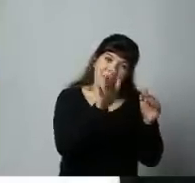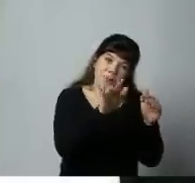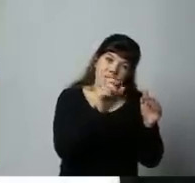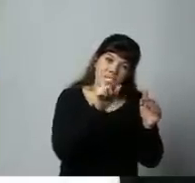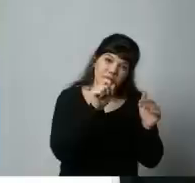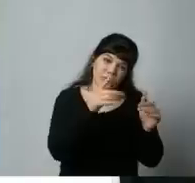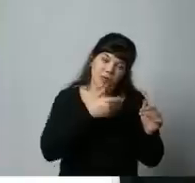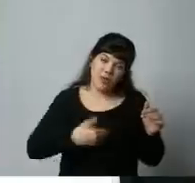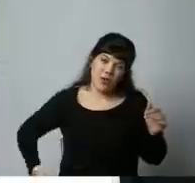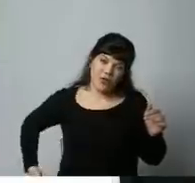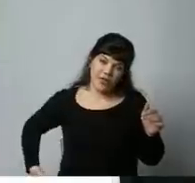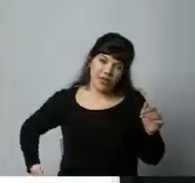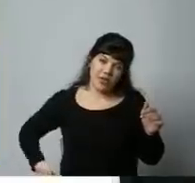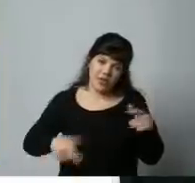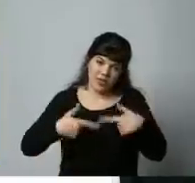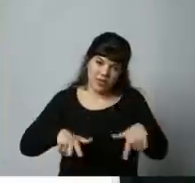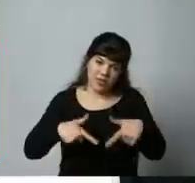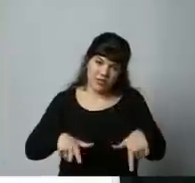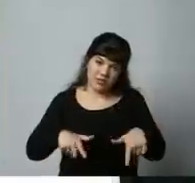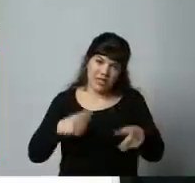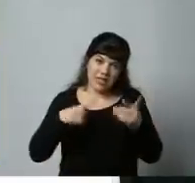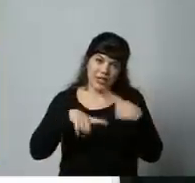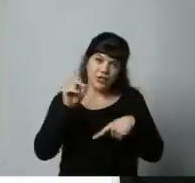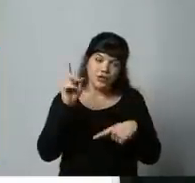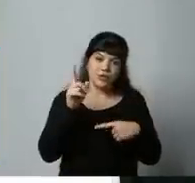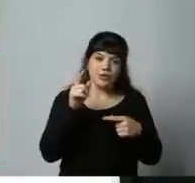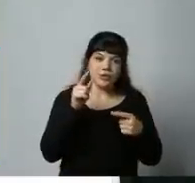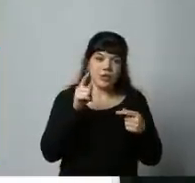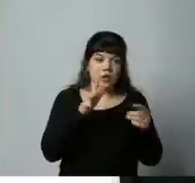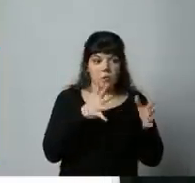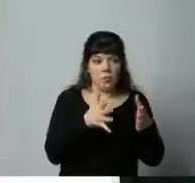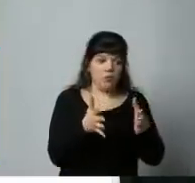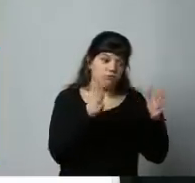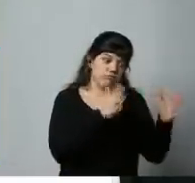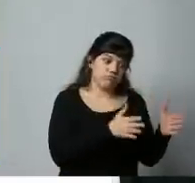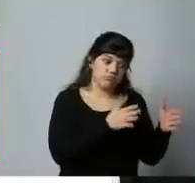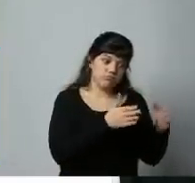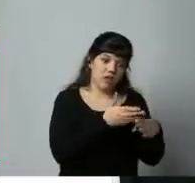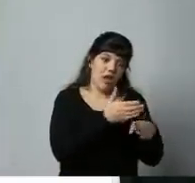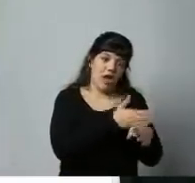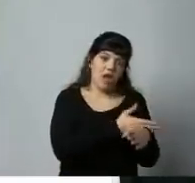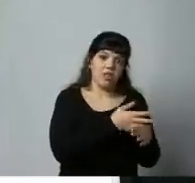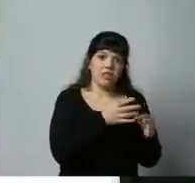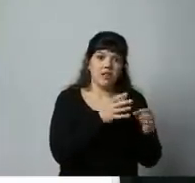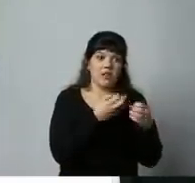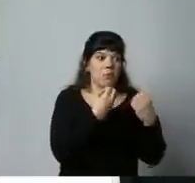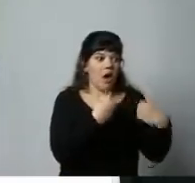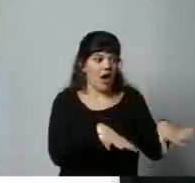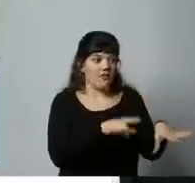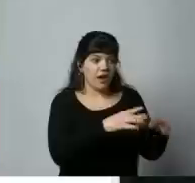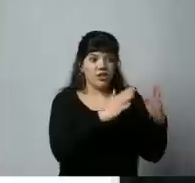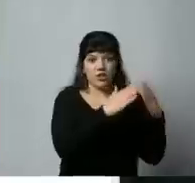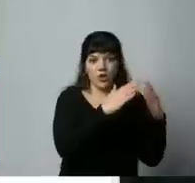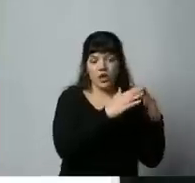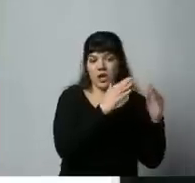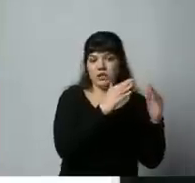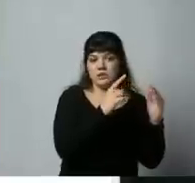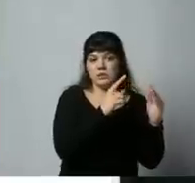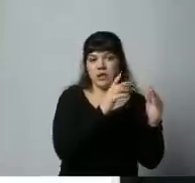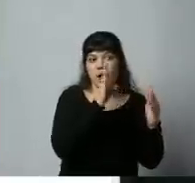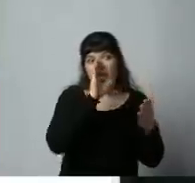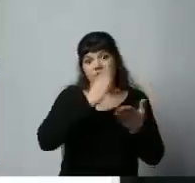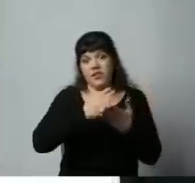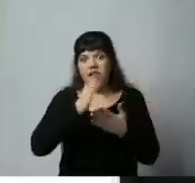el gobierno departamental o sea transformamos un pasivo de la ciudad un abandono verdad una